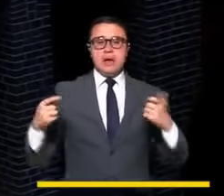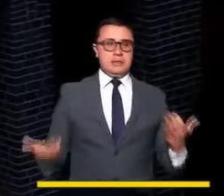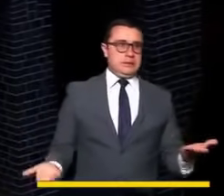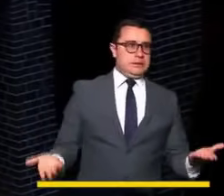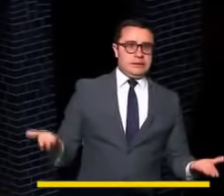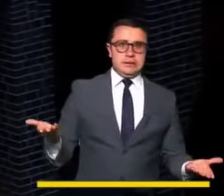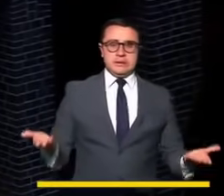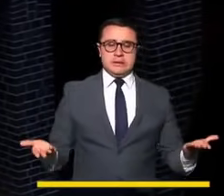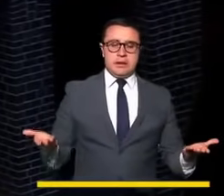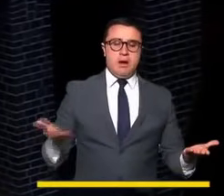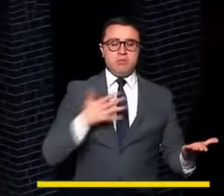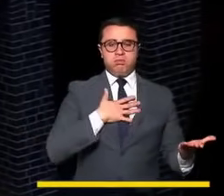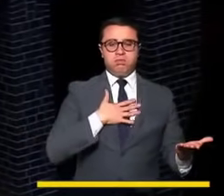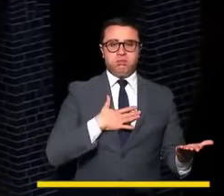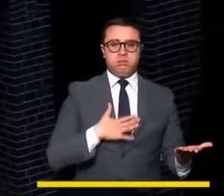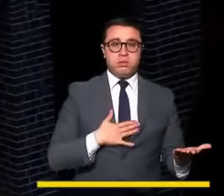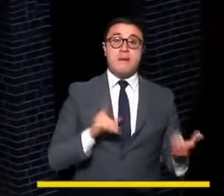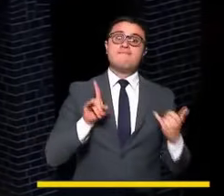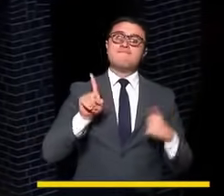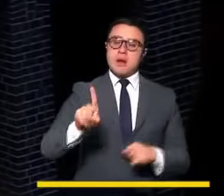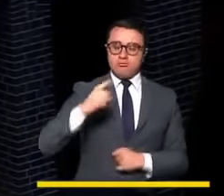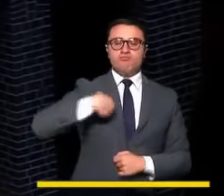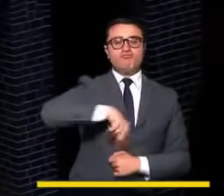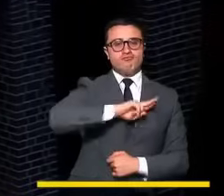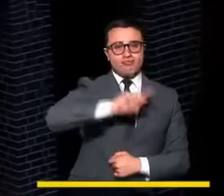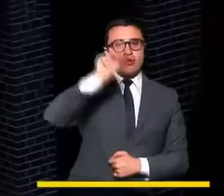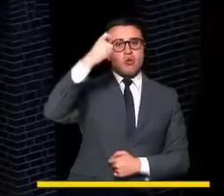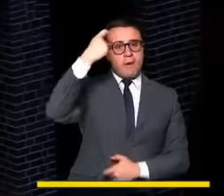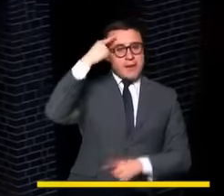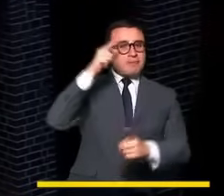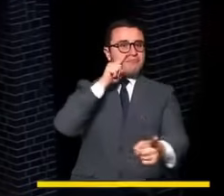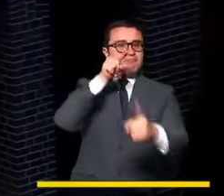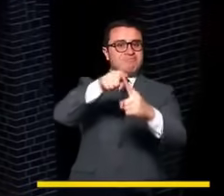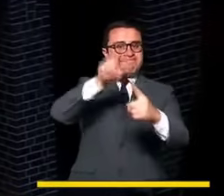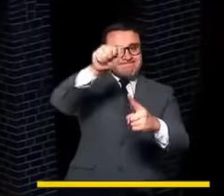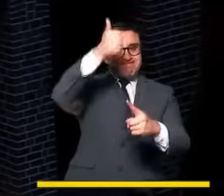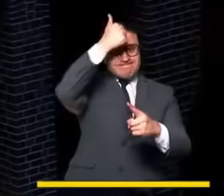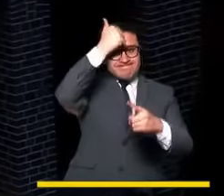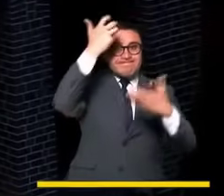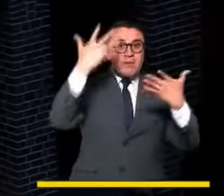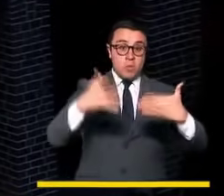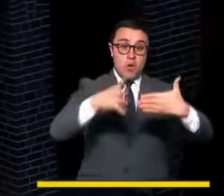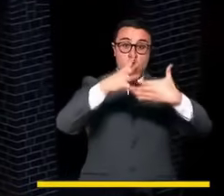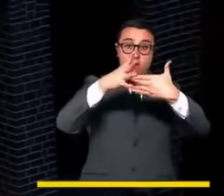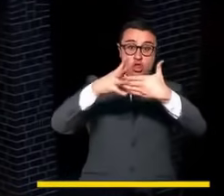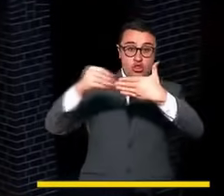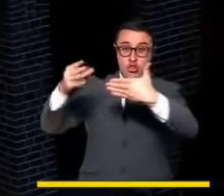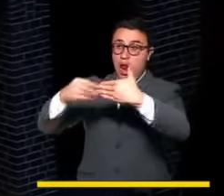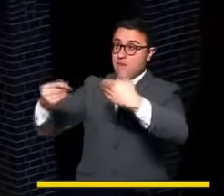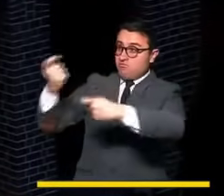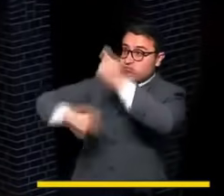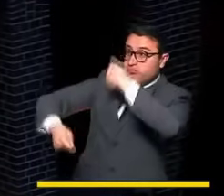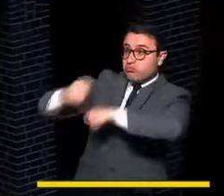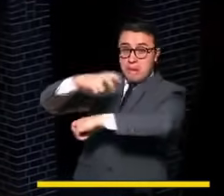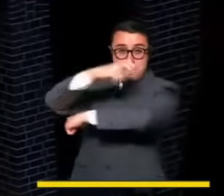tiene que mantenerse y profundizar, que es reemplazar divisas